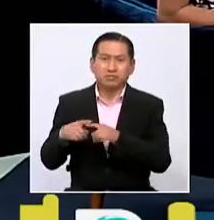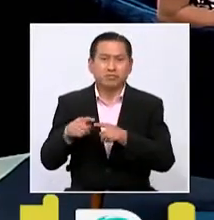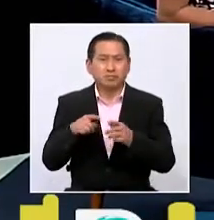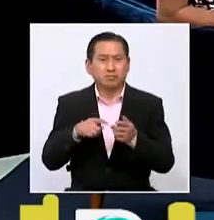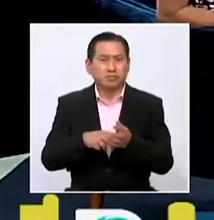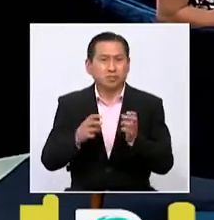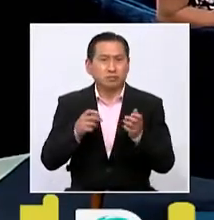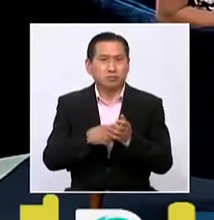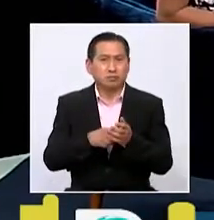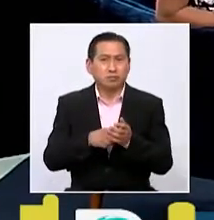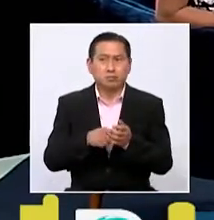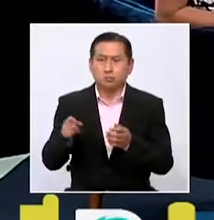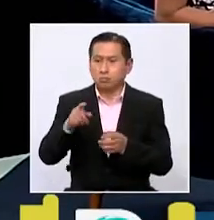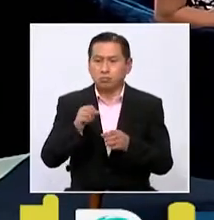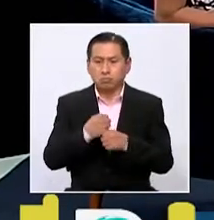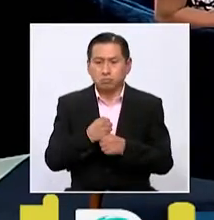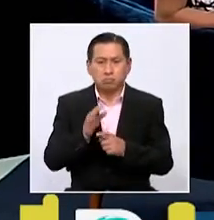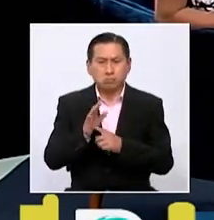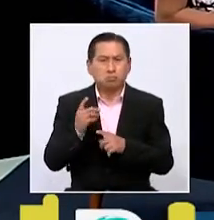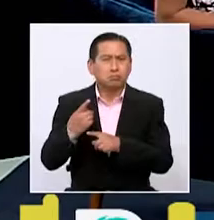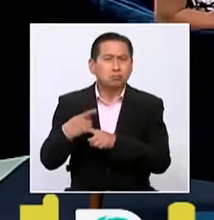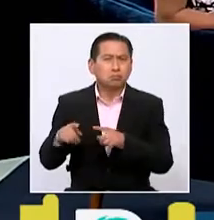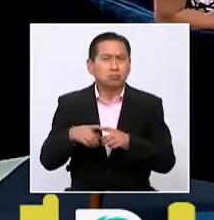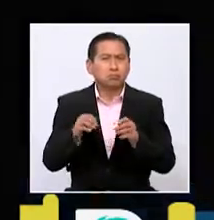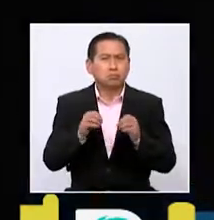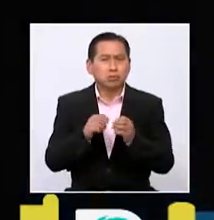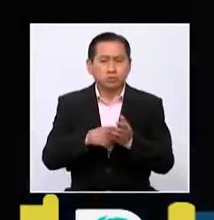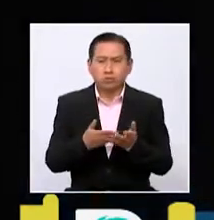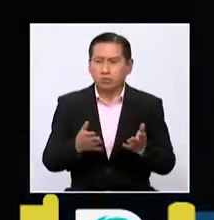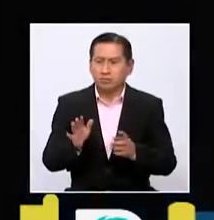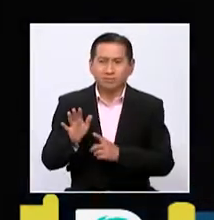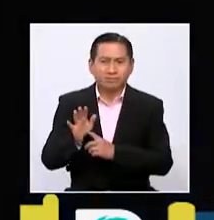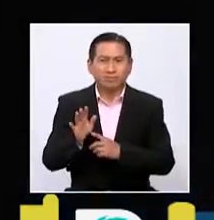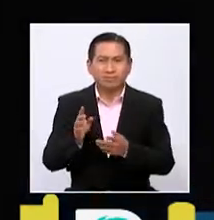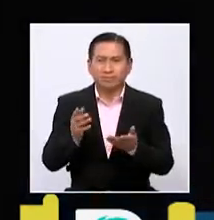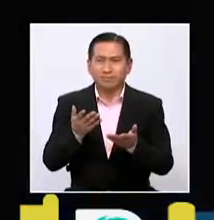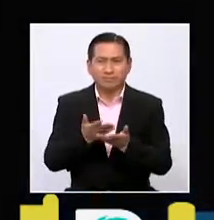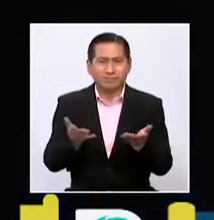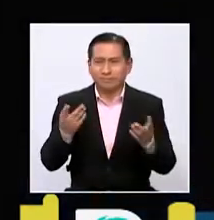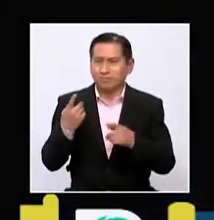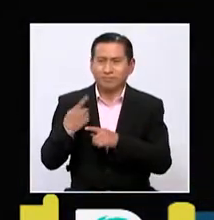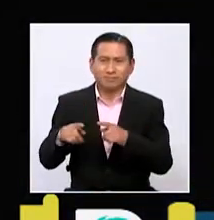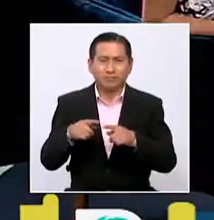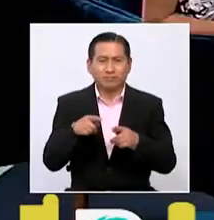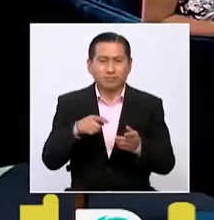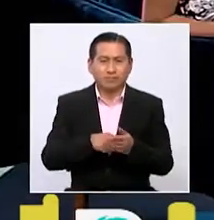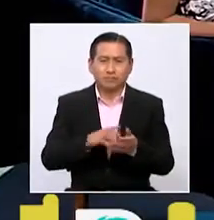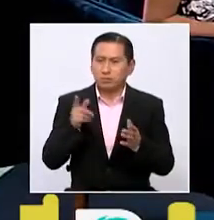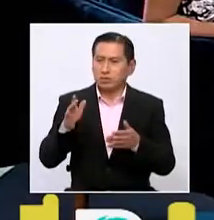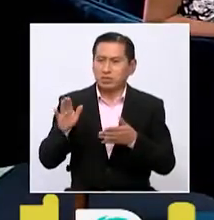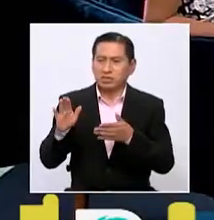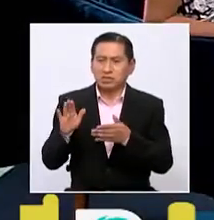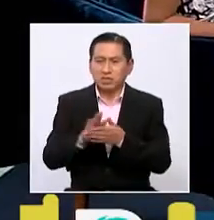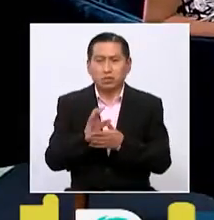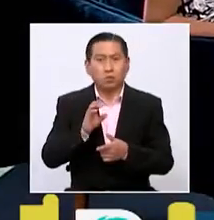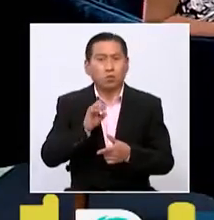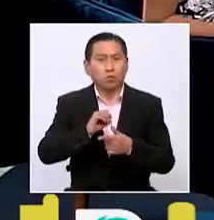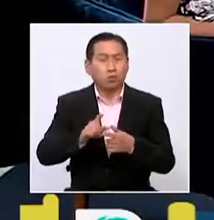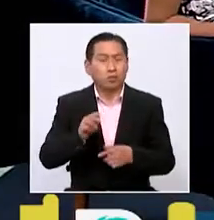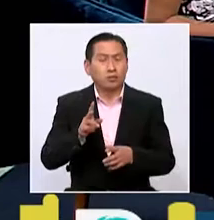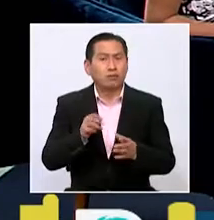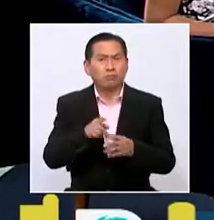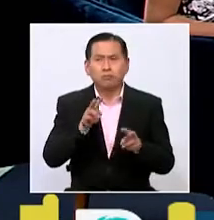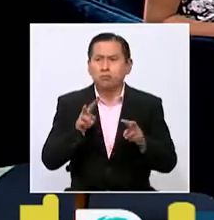con el mundo de las producciones y el mundo de lo comercial, partiendo evidentemente del séptimo arte y del audiovisual. ¿Cómo ves